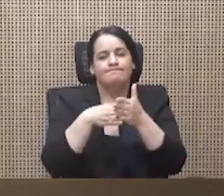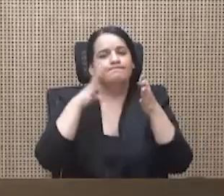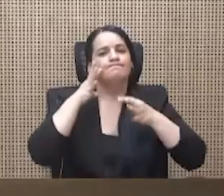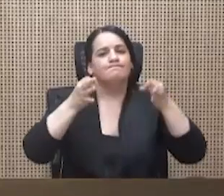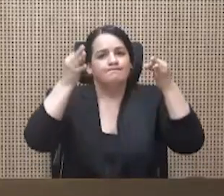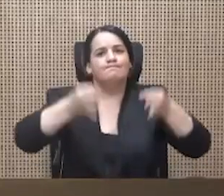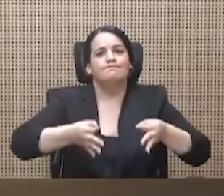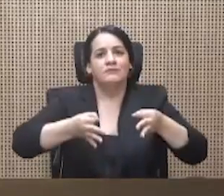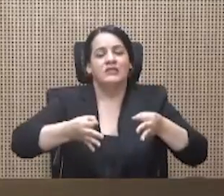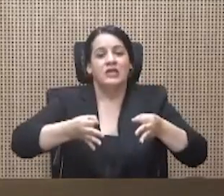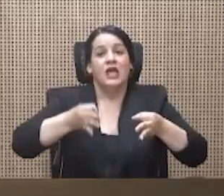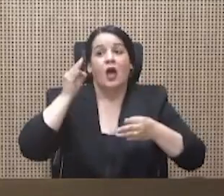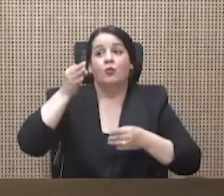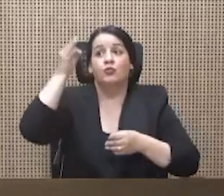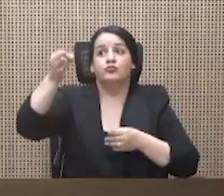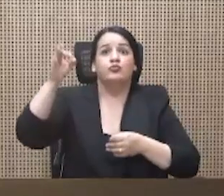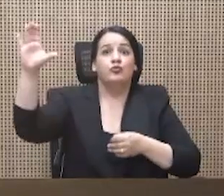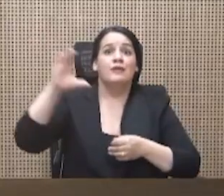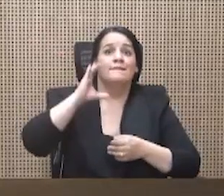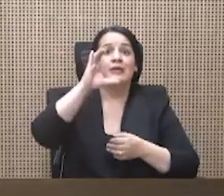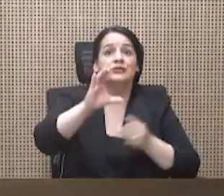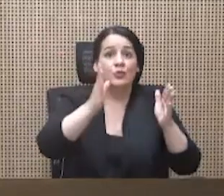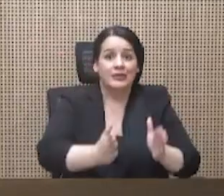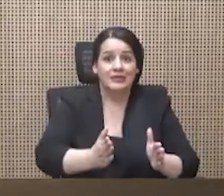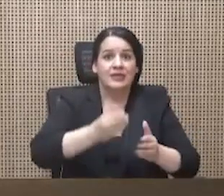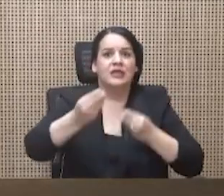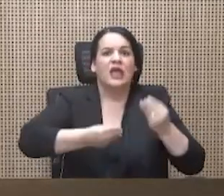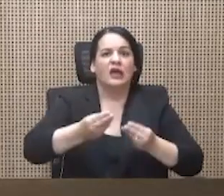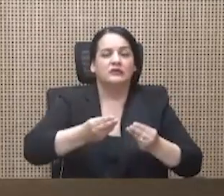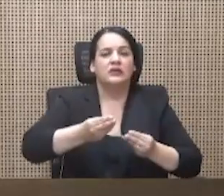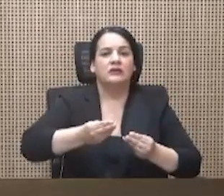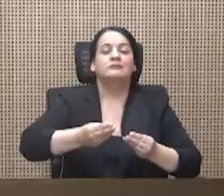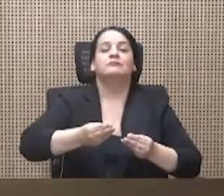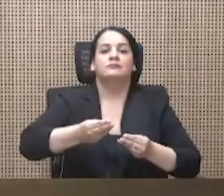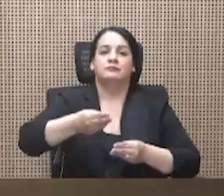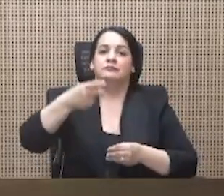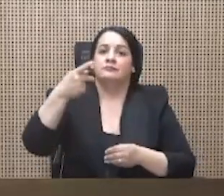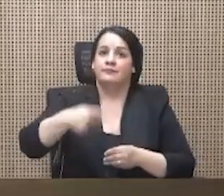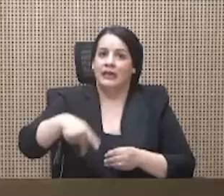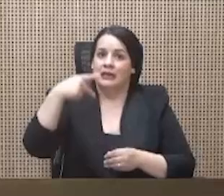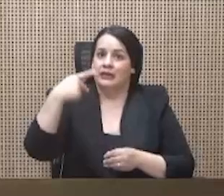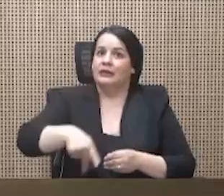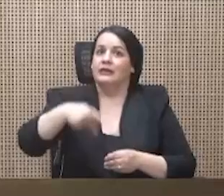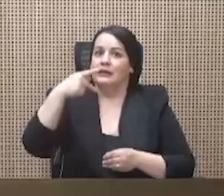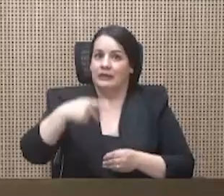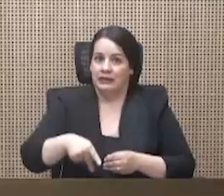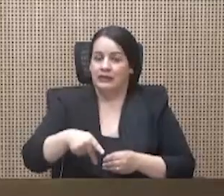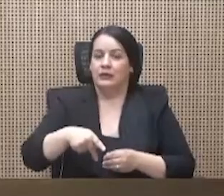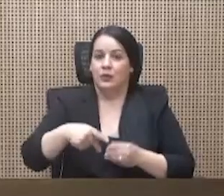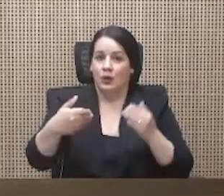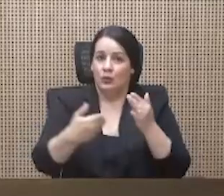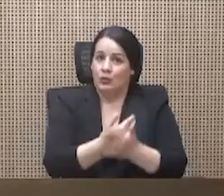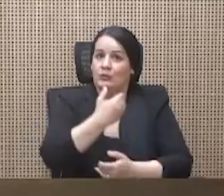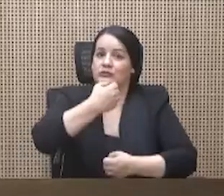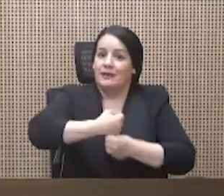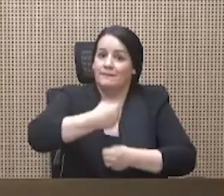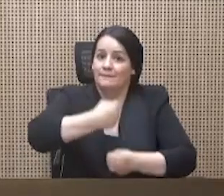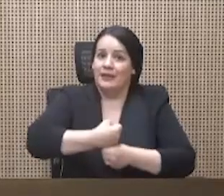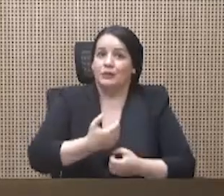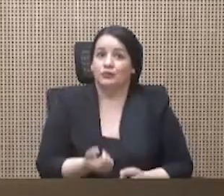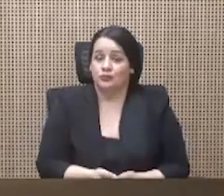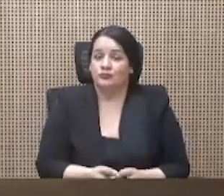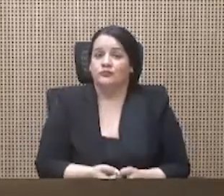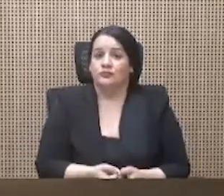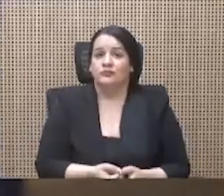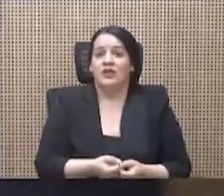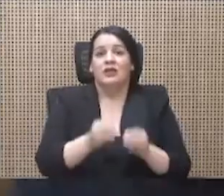potenciales inversionistas, lo que pone en riesgo la generación de nuevos empleos. Nos hace menos competitivos frente a otros países